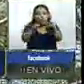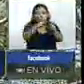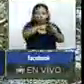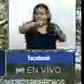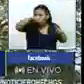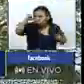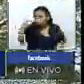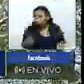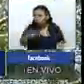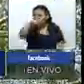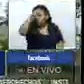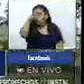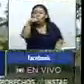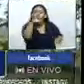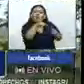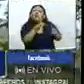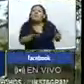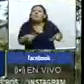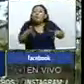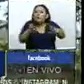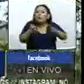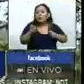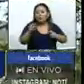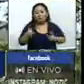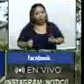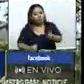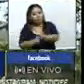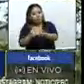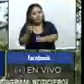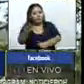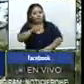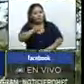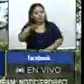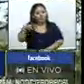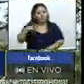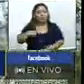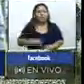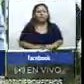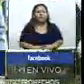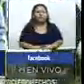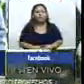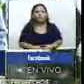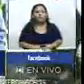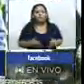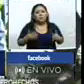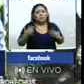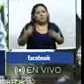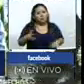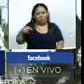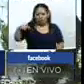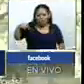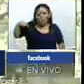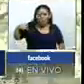trabajador, porque deseaba sacar adelante a su familia. Nosotros caminamos